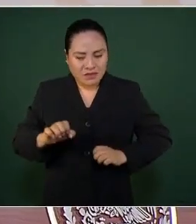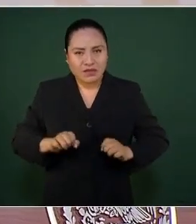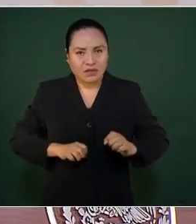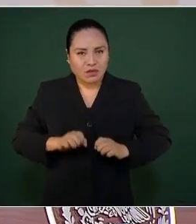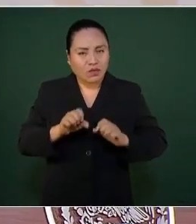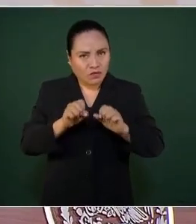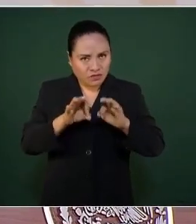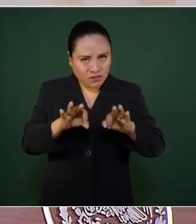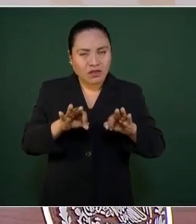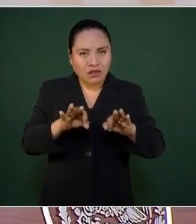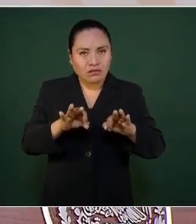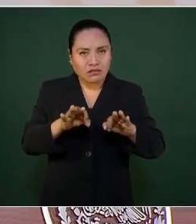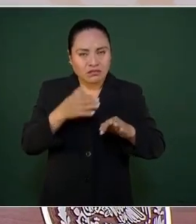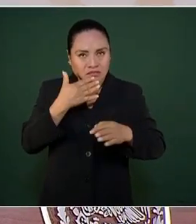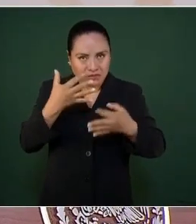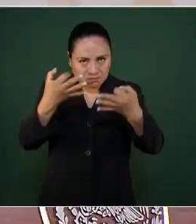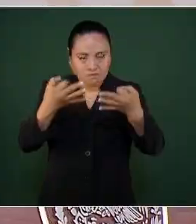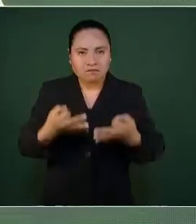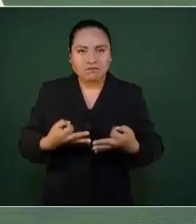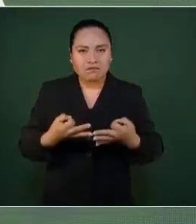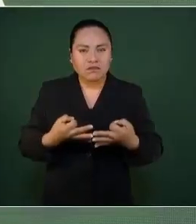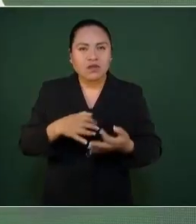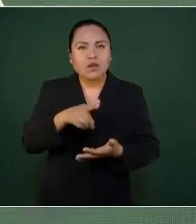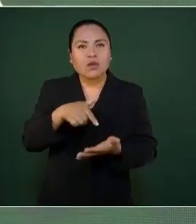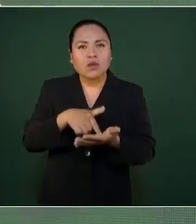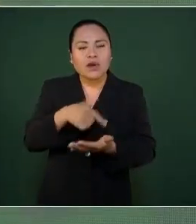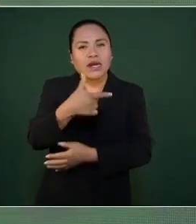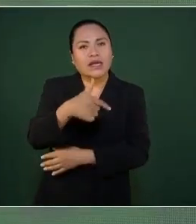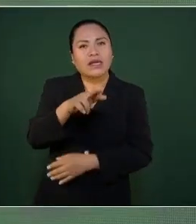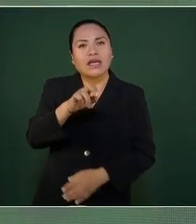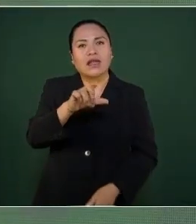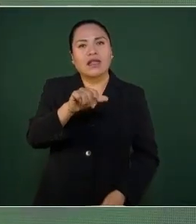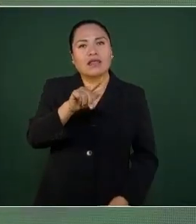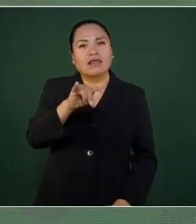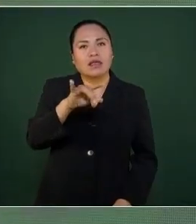oficial, formal, en el Atao,